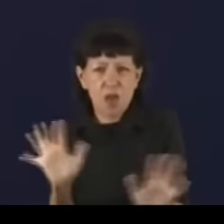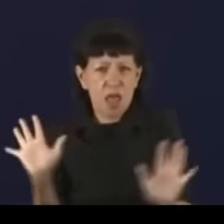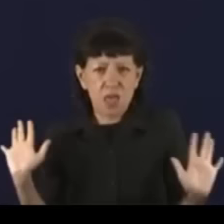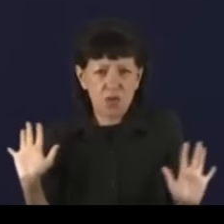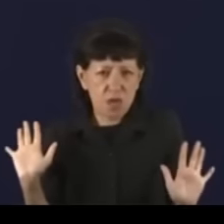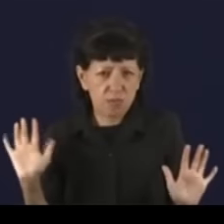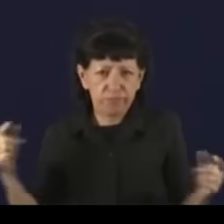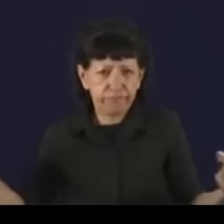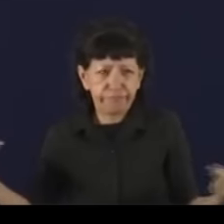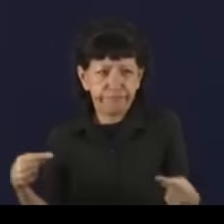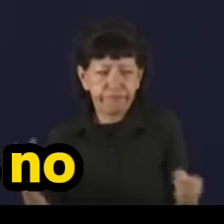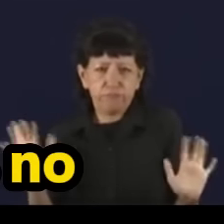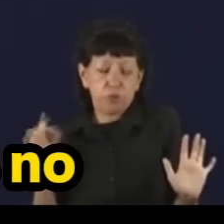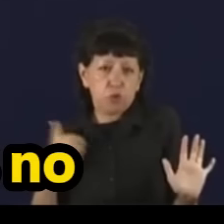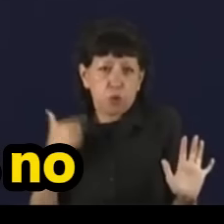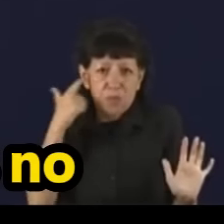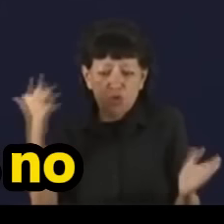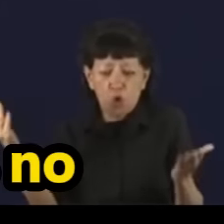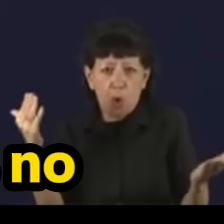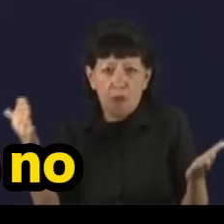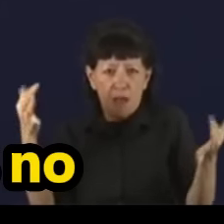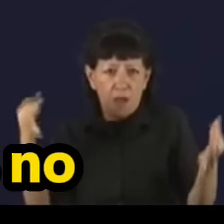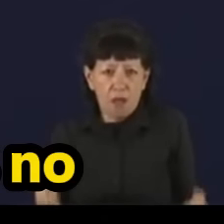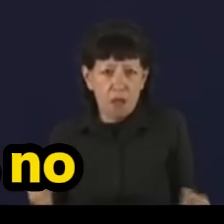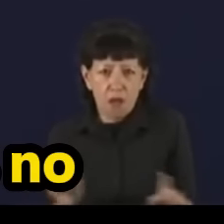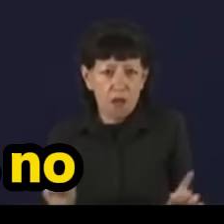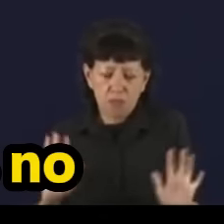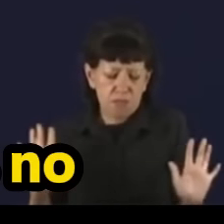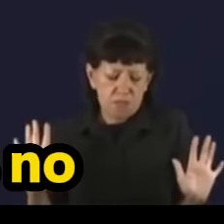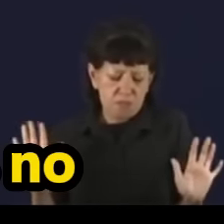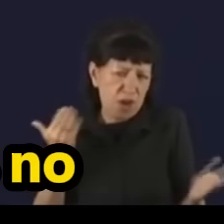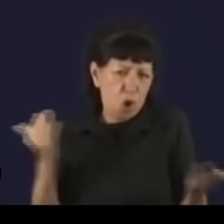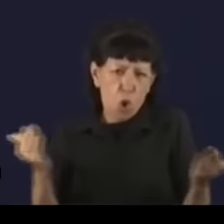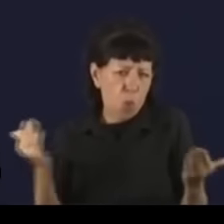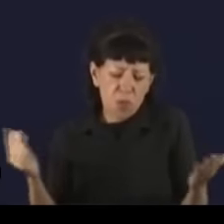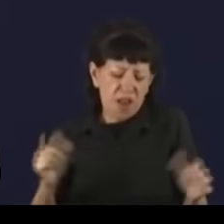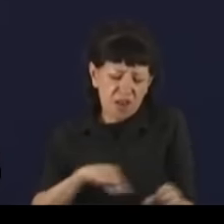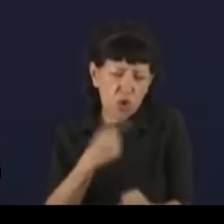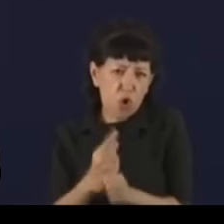bien ni que nada, no es comparable. La verdad es que